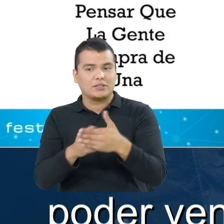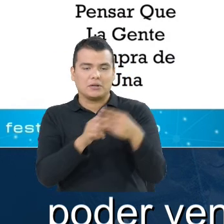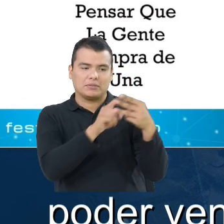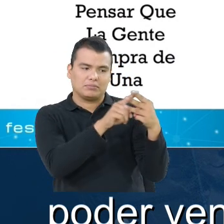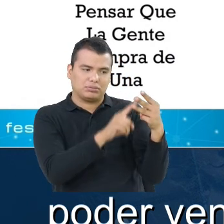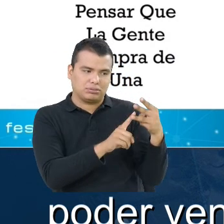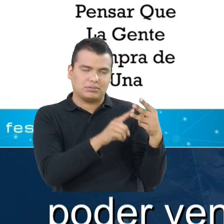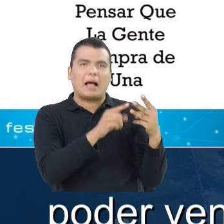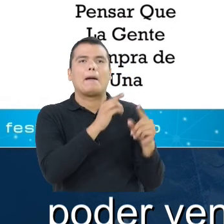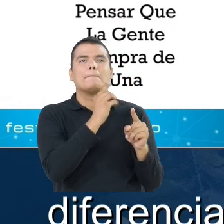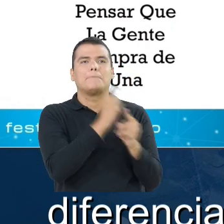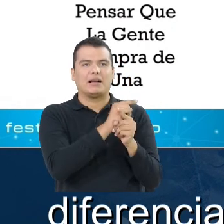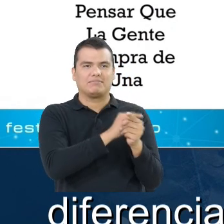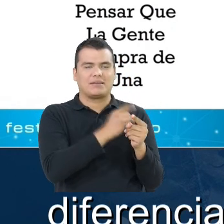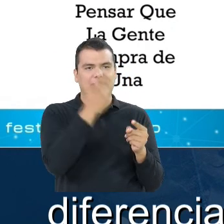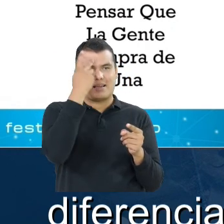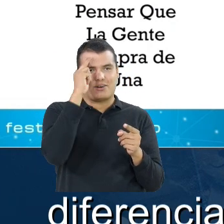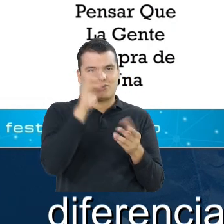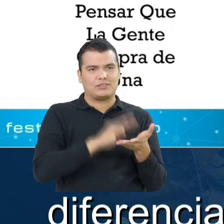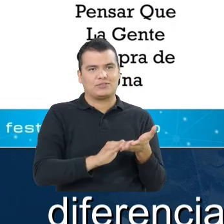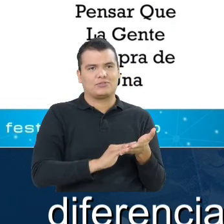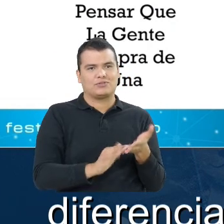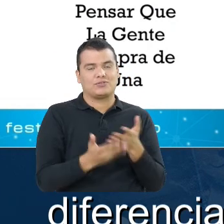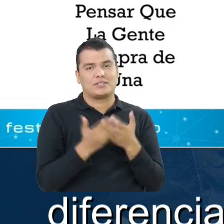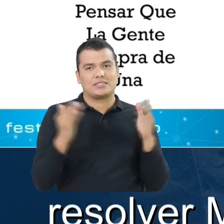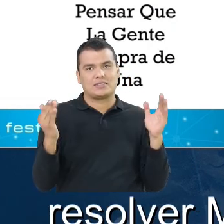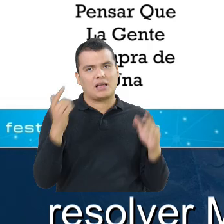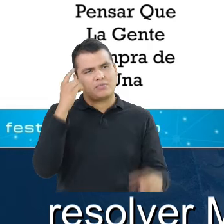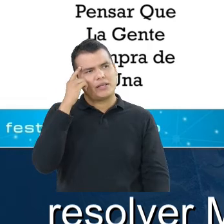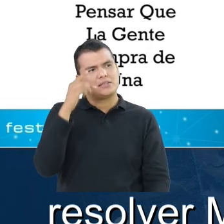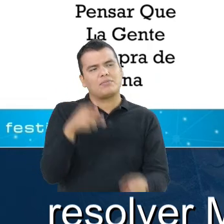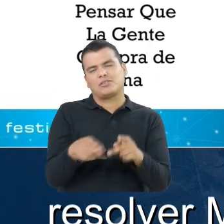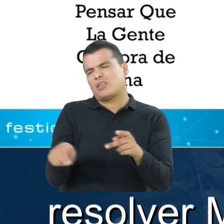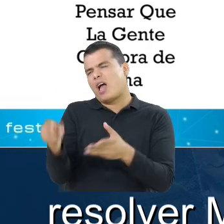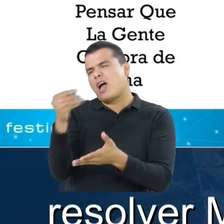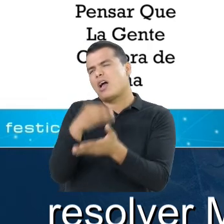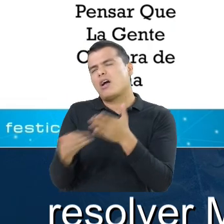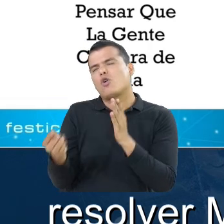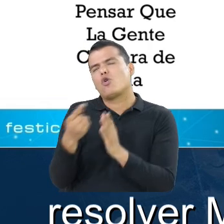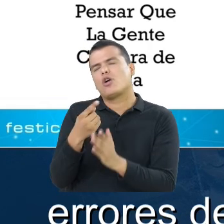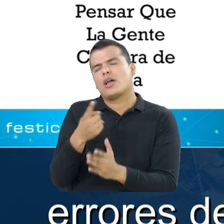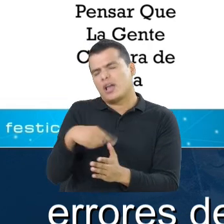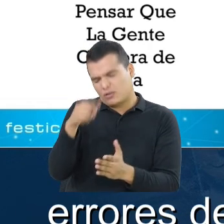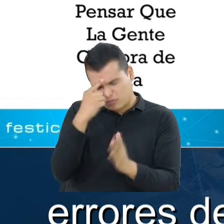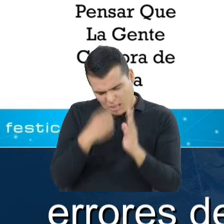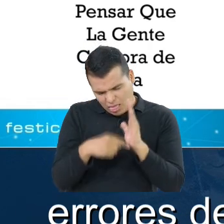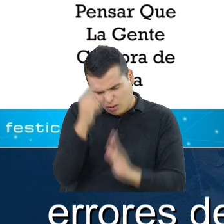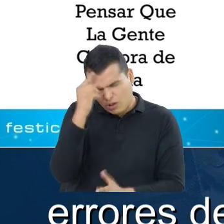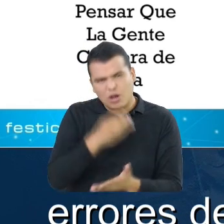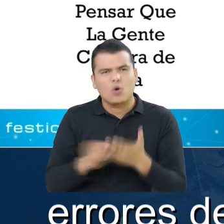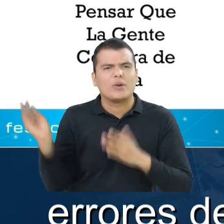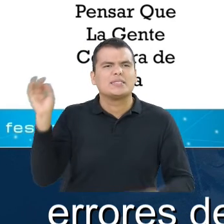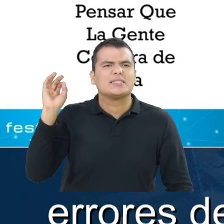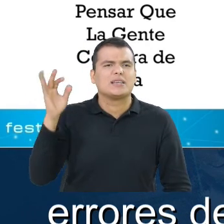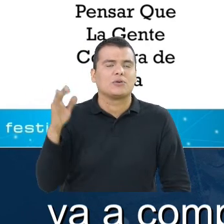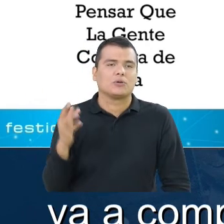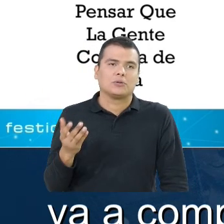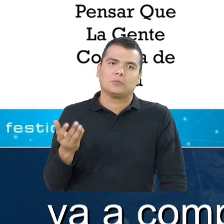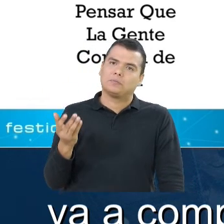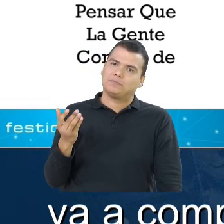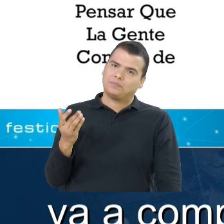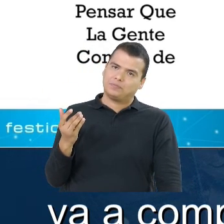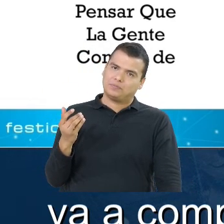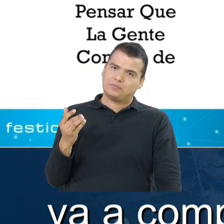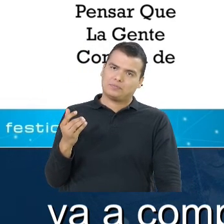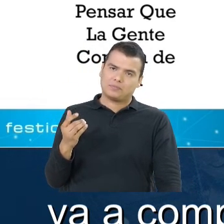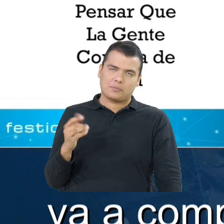poquito, los tres errores del dónde. Pensar que la gente va a comprar de una, lo hacemos con un embudo de ventas. Nuevamente, no puedo describir todo por temas